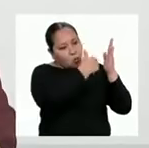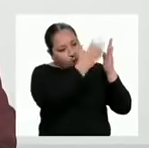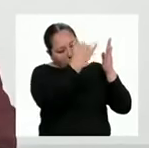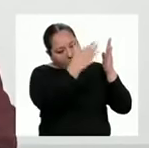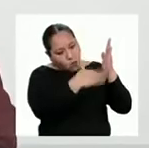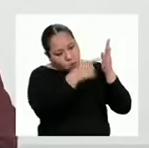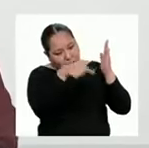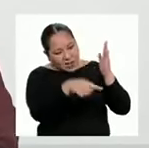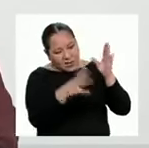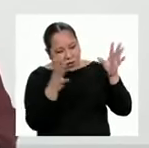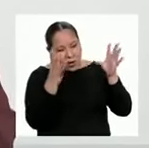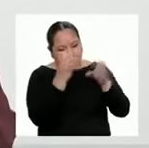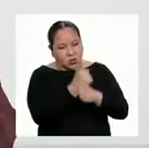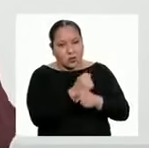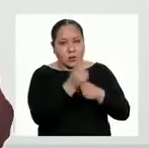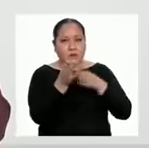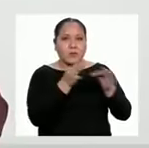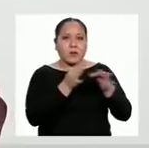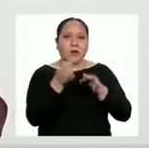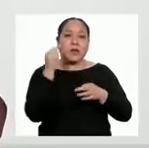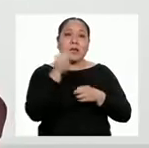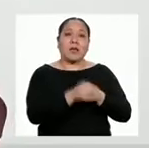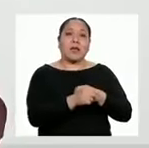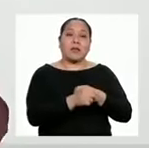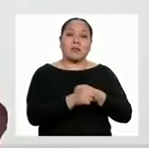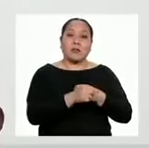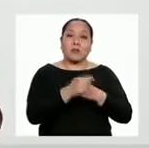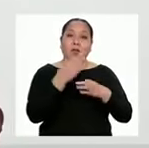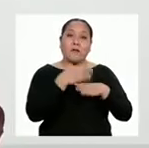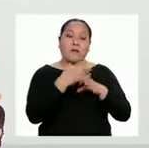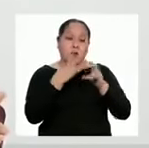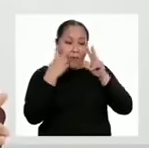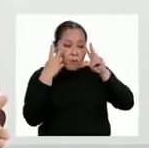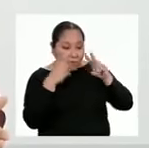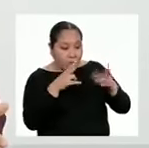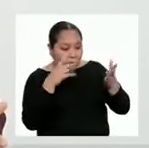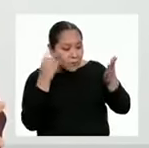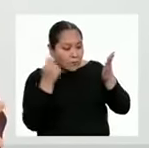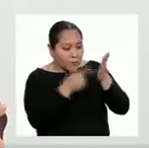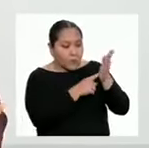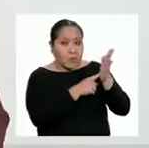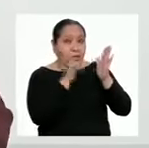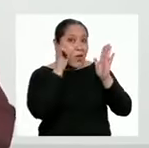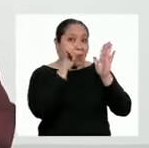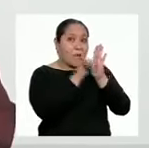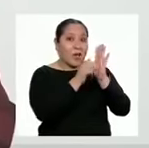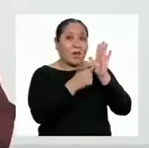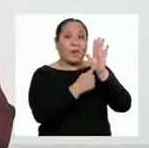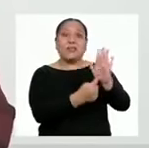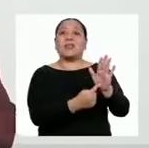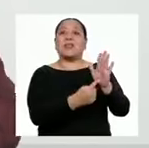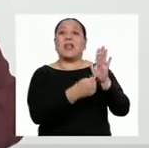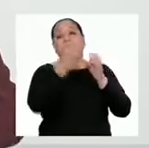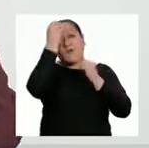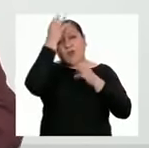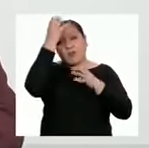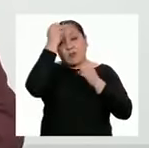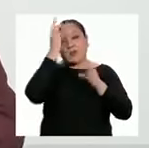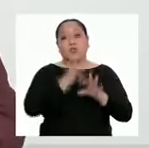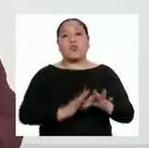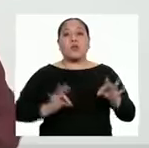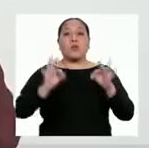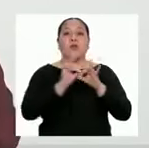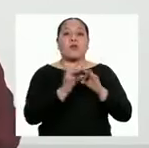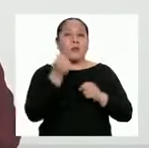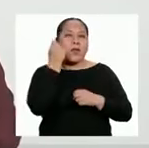para hacerlo. Además, es una forma visual de presentar los resultados de una información relevante